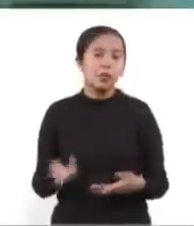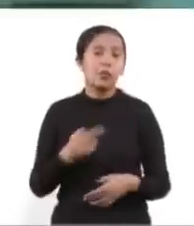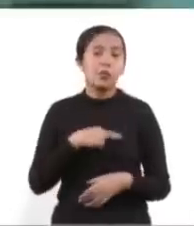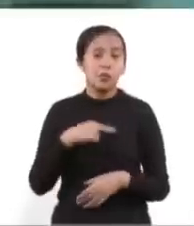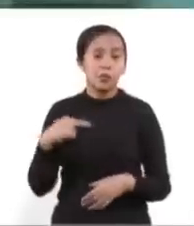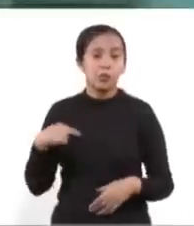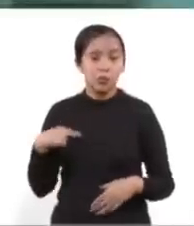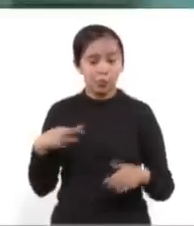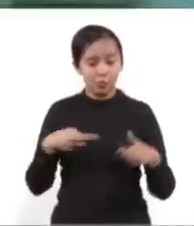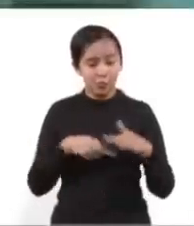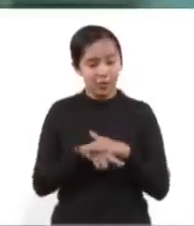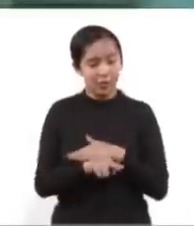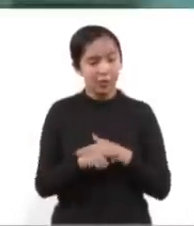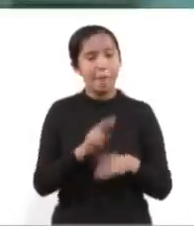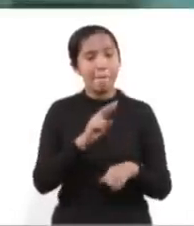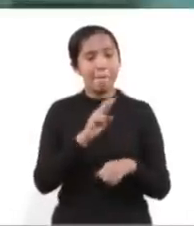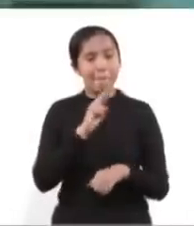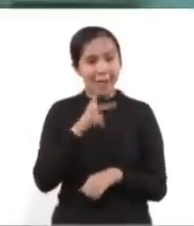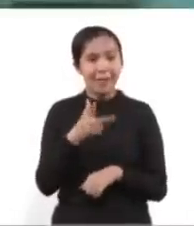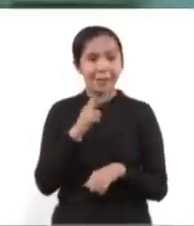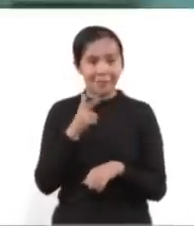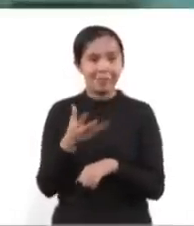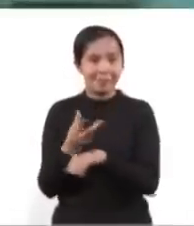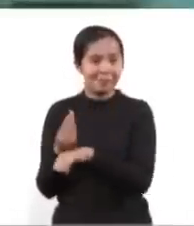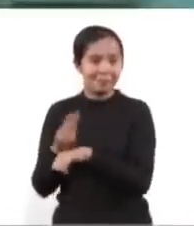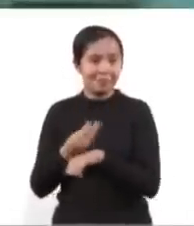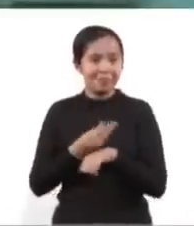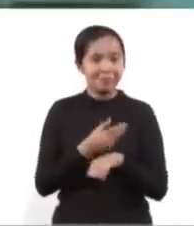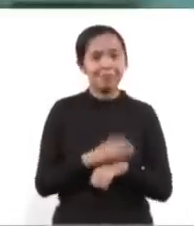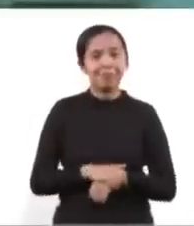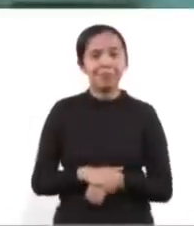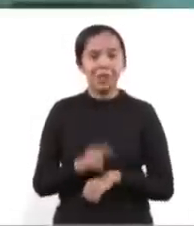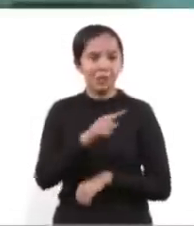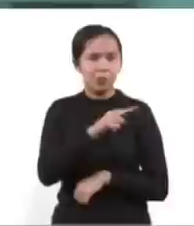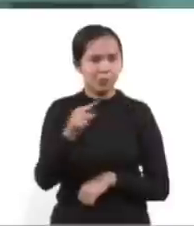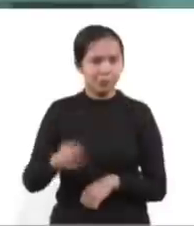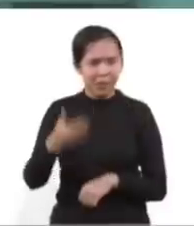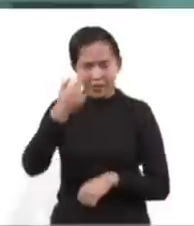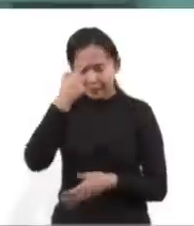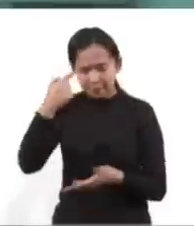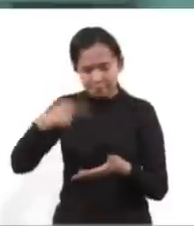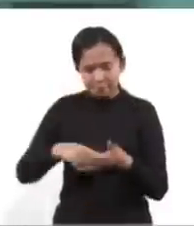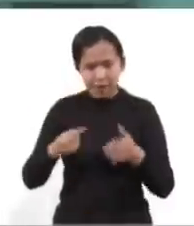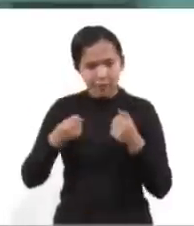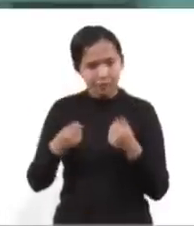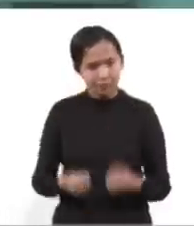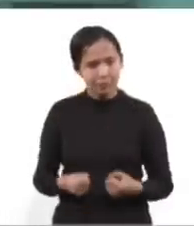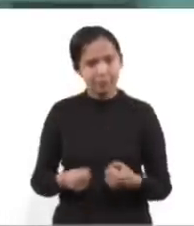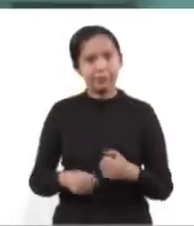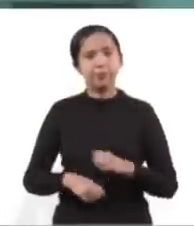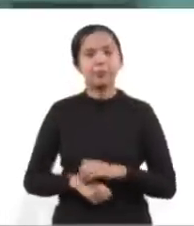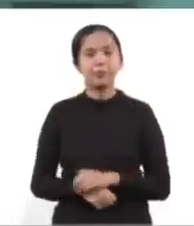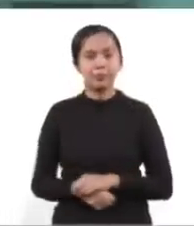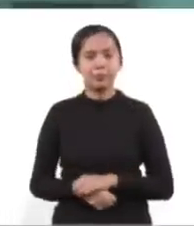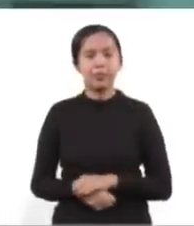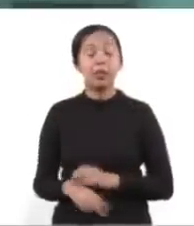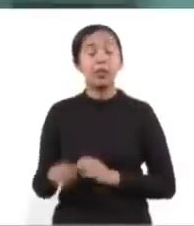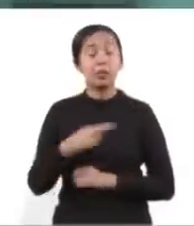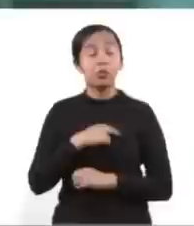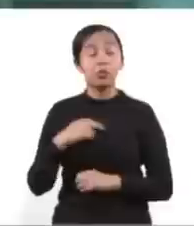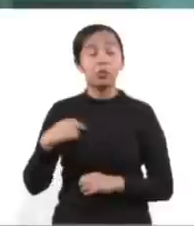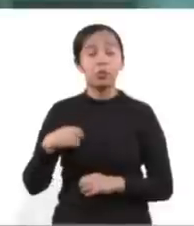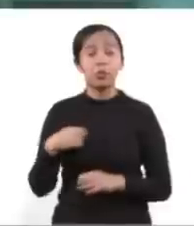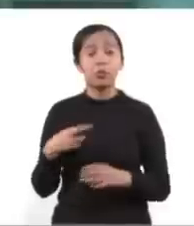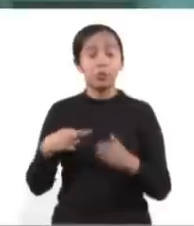metro mejor. Eso ténganlo por seguro. Mejor del que recibimos. Vamos a dejar un